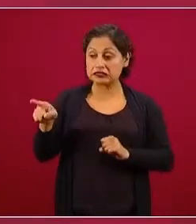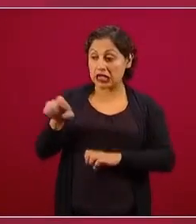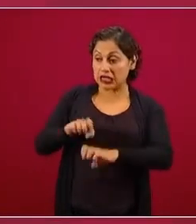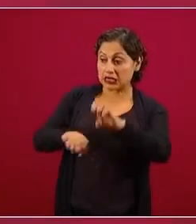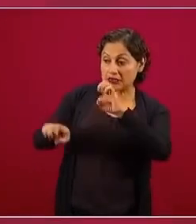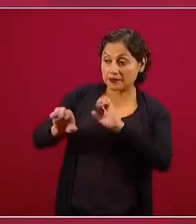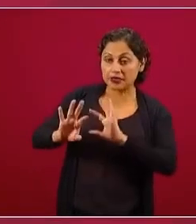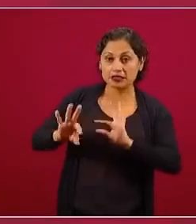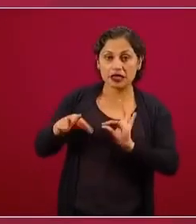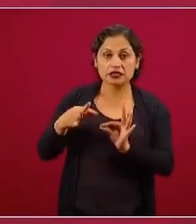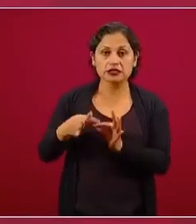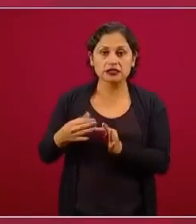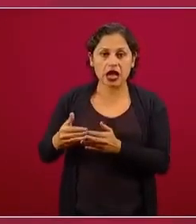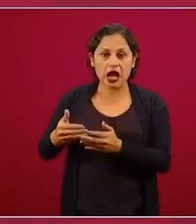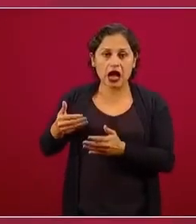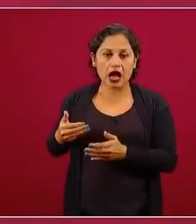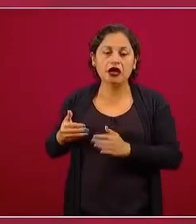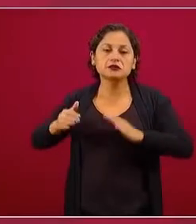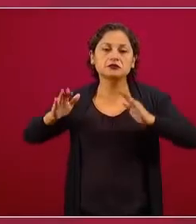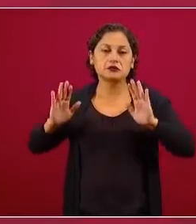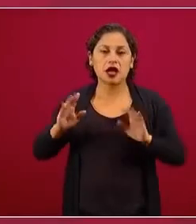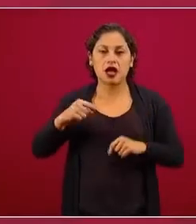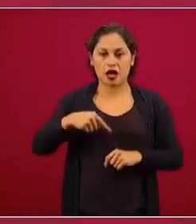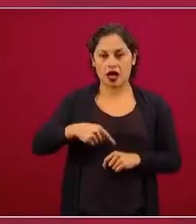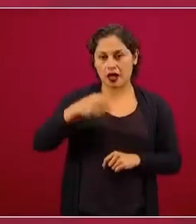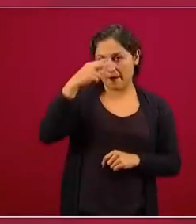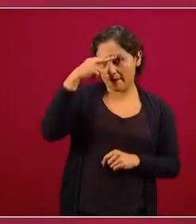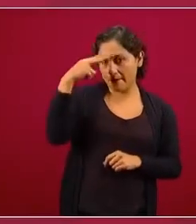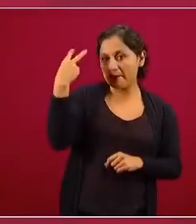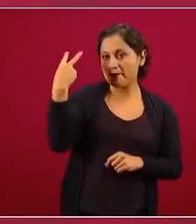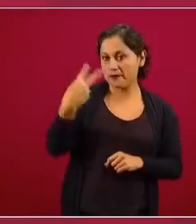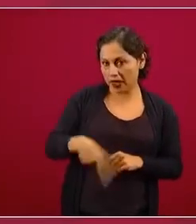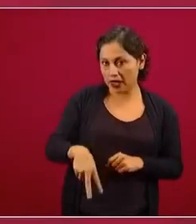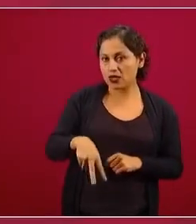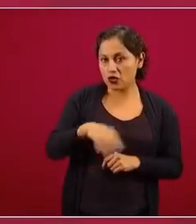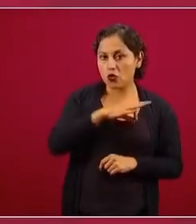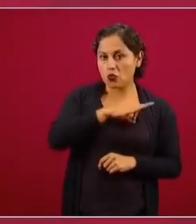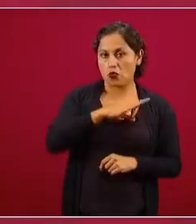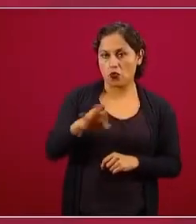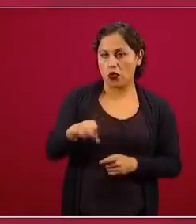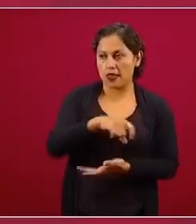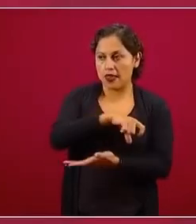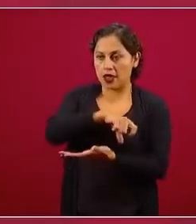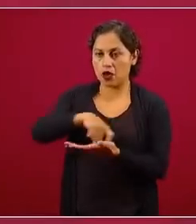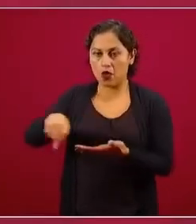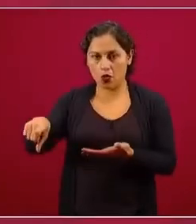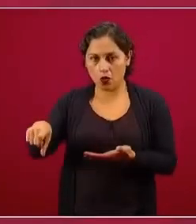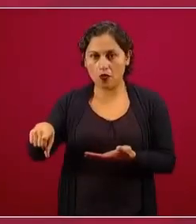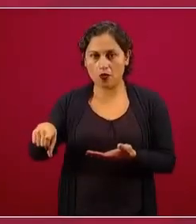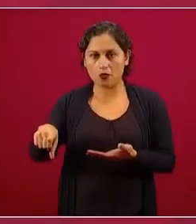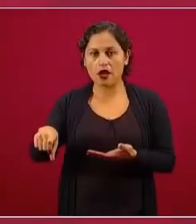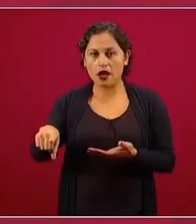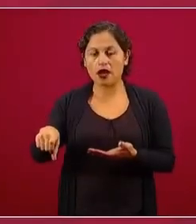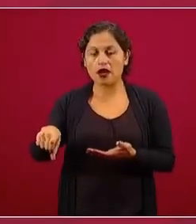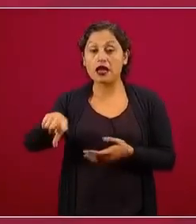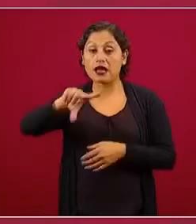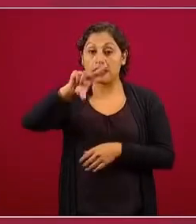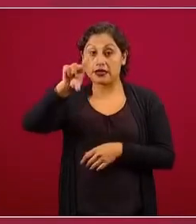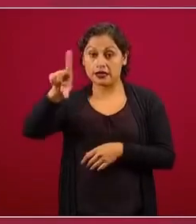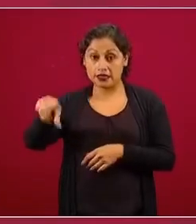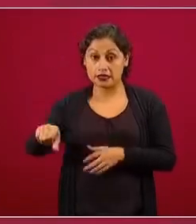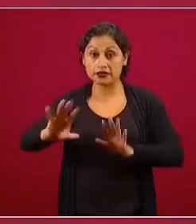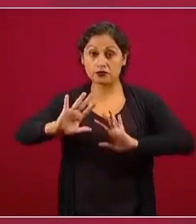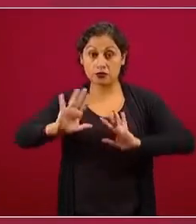pendientes, pues México esté preparado no solamente para adquirirla, sino que una vez habiéndola adquirido, tenga